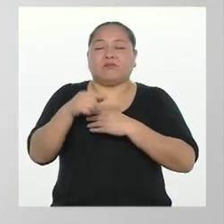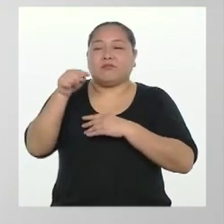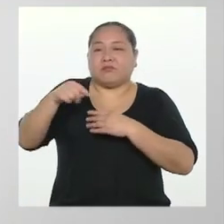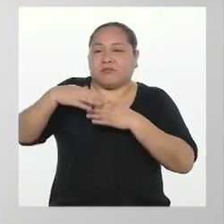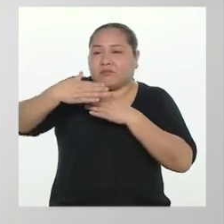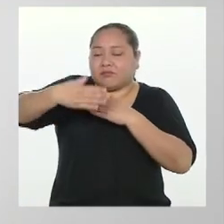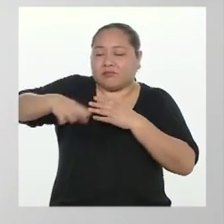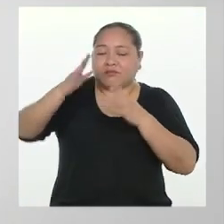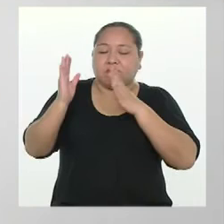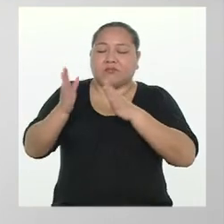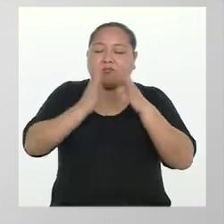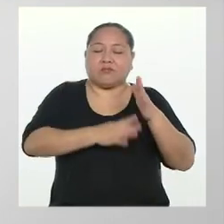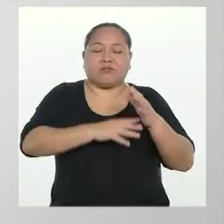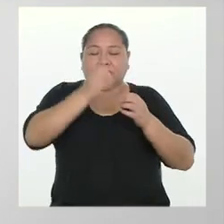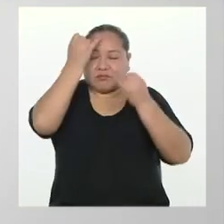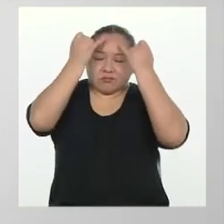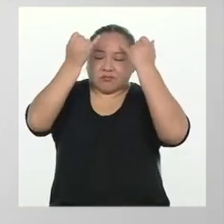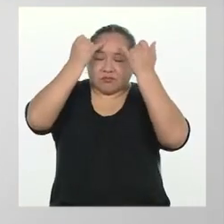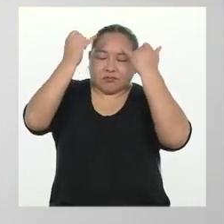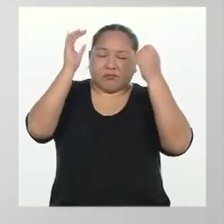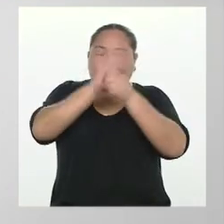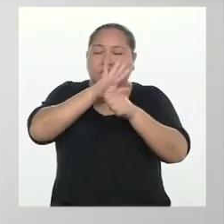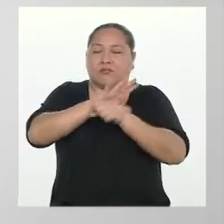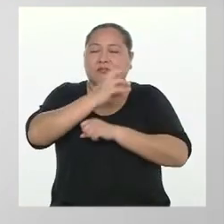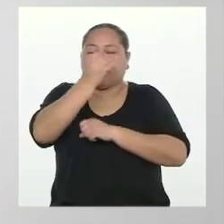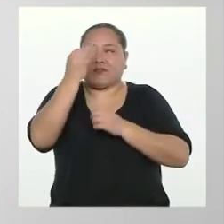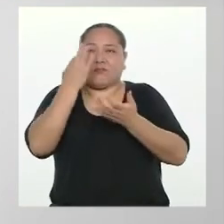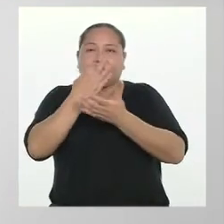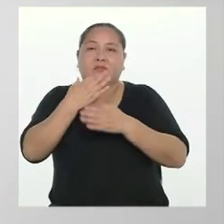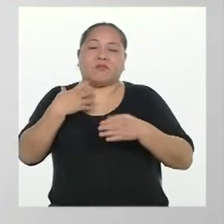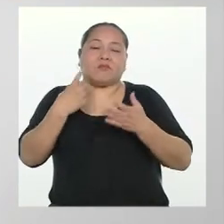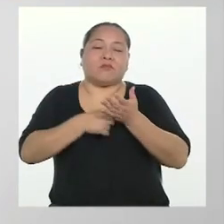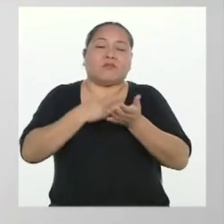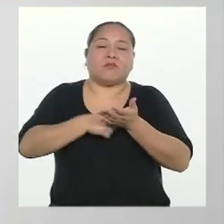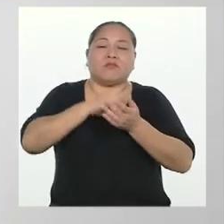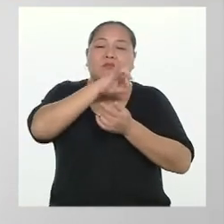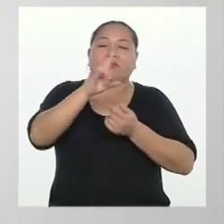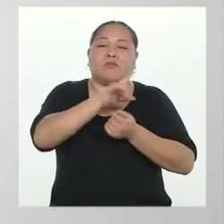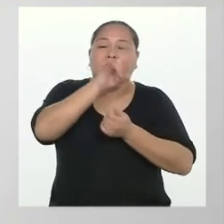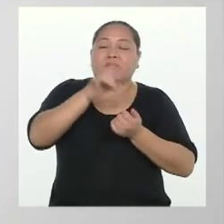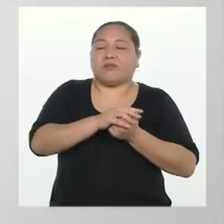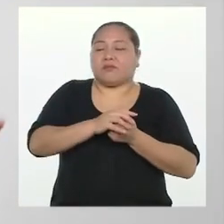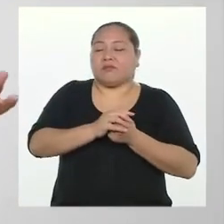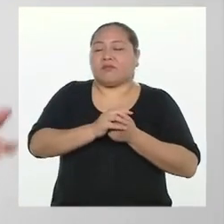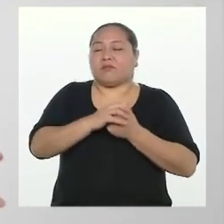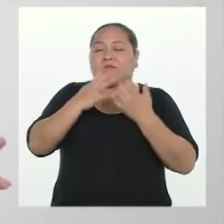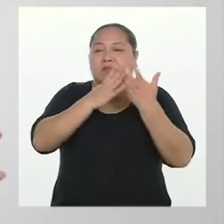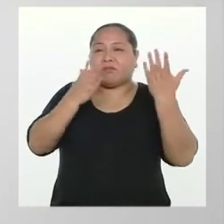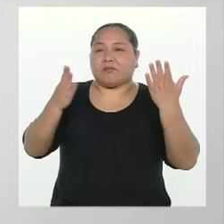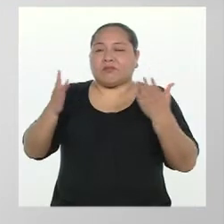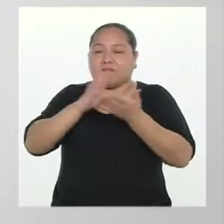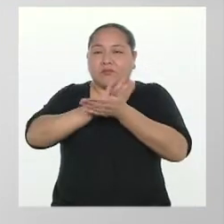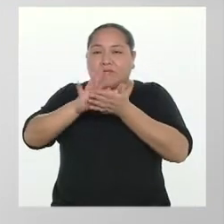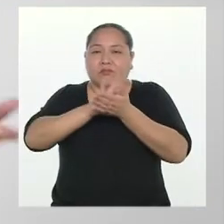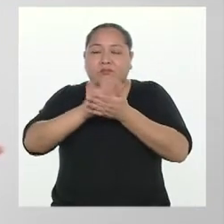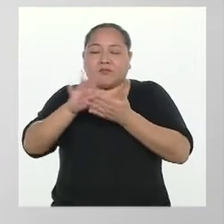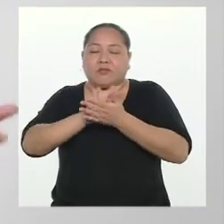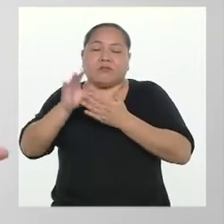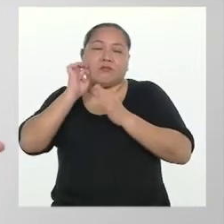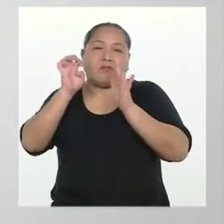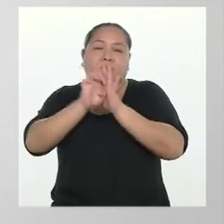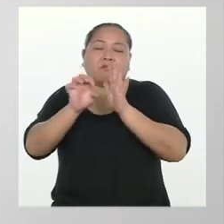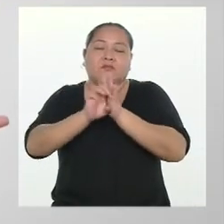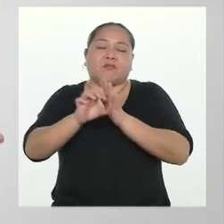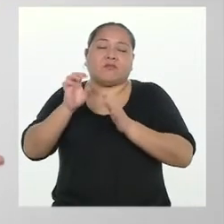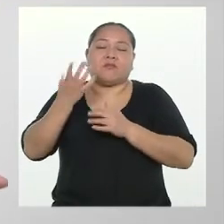conclusión. En algunas ocasiones utilizamos sustancias de limpieza por recomendaciones populares, como es el caso